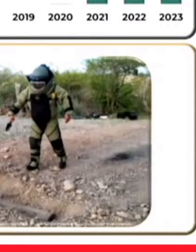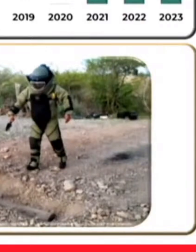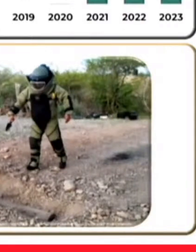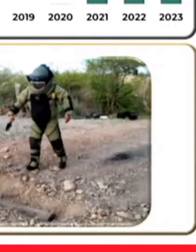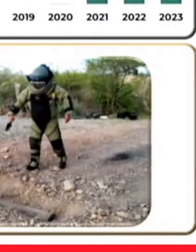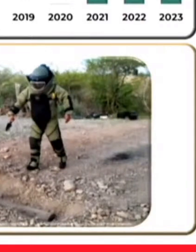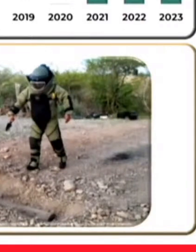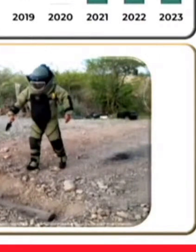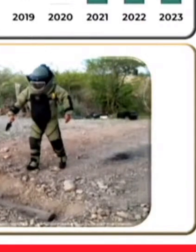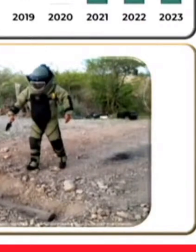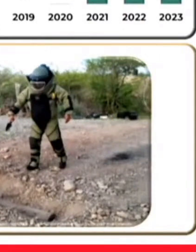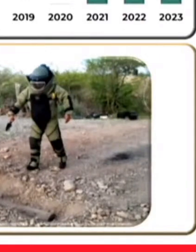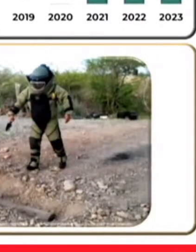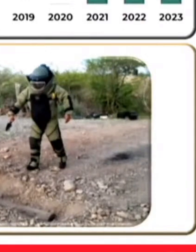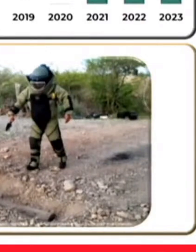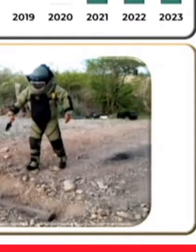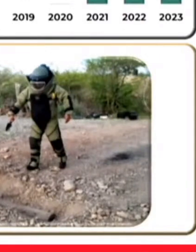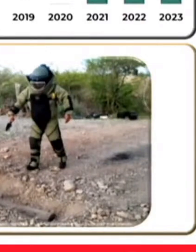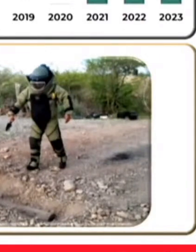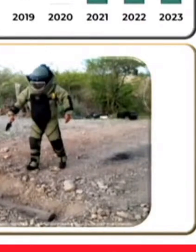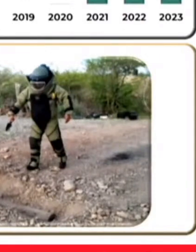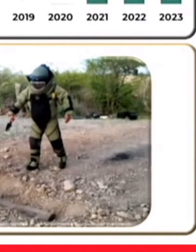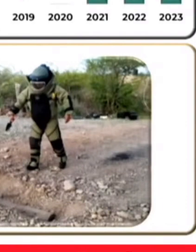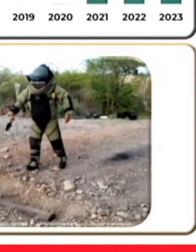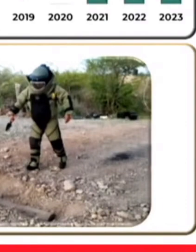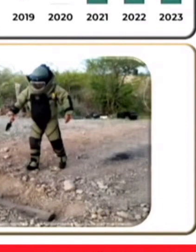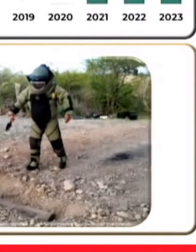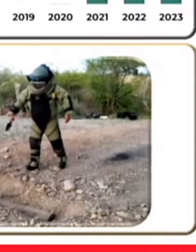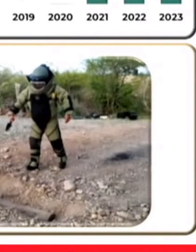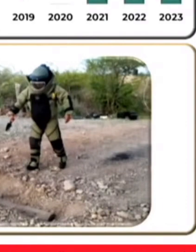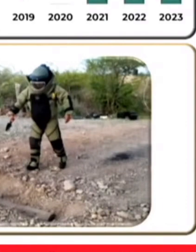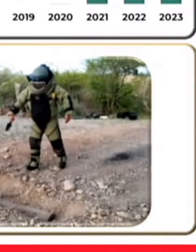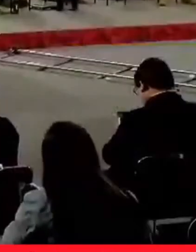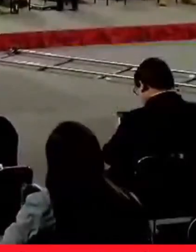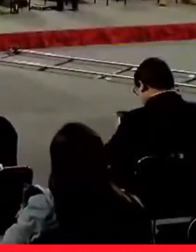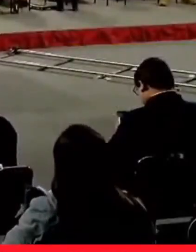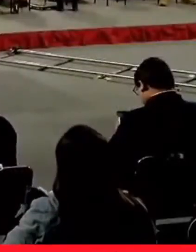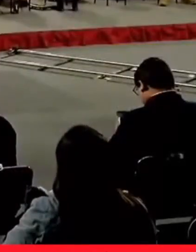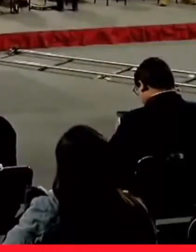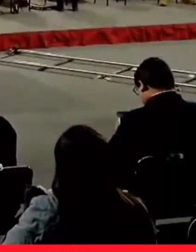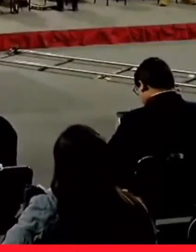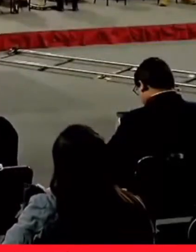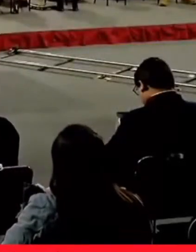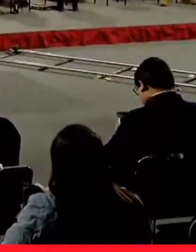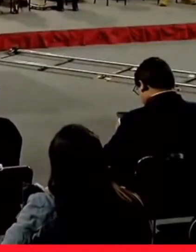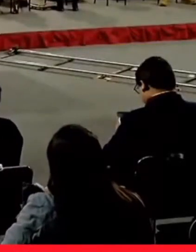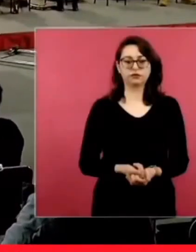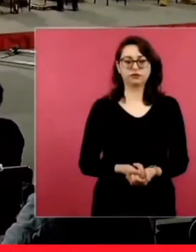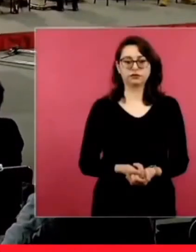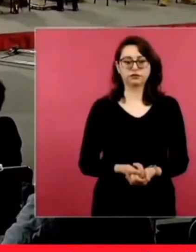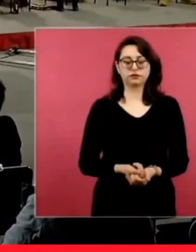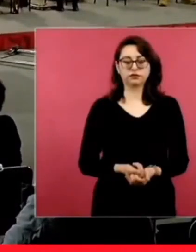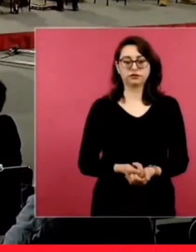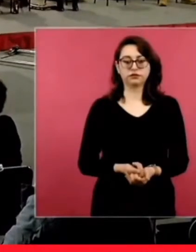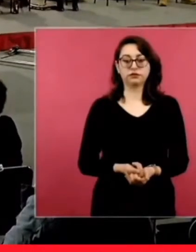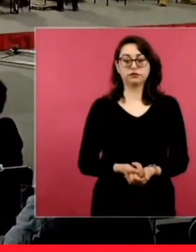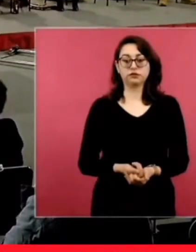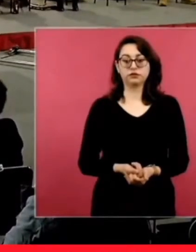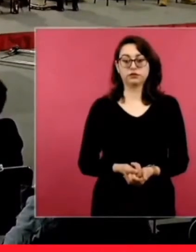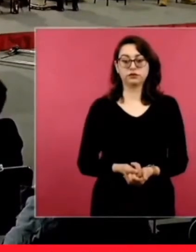drones seiscientos cinco artefactos explosivos estos artefactos explosivos los que han logrado